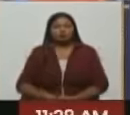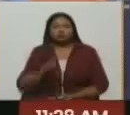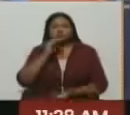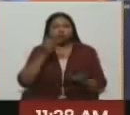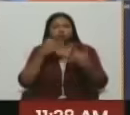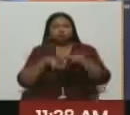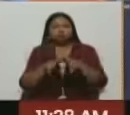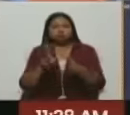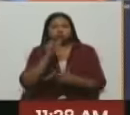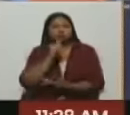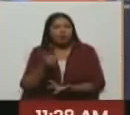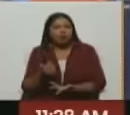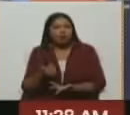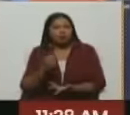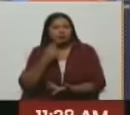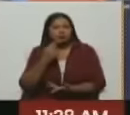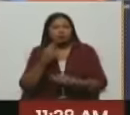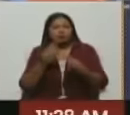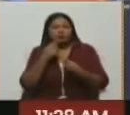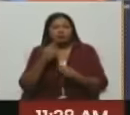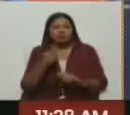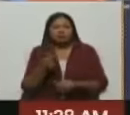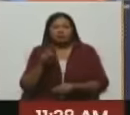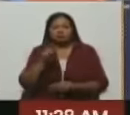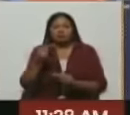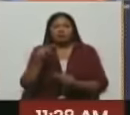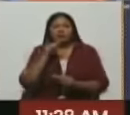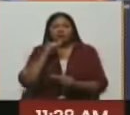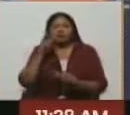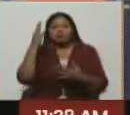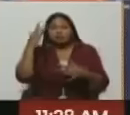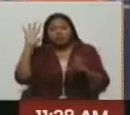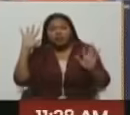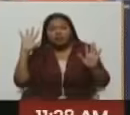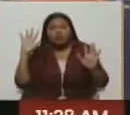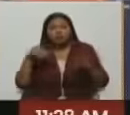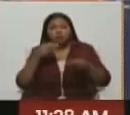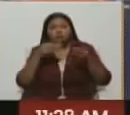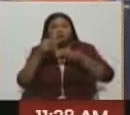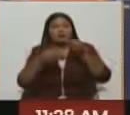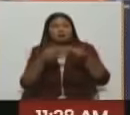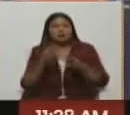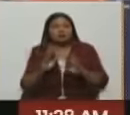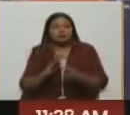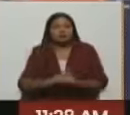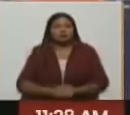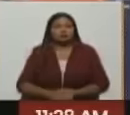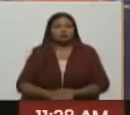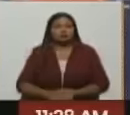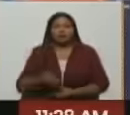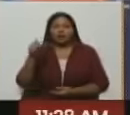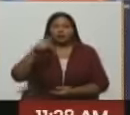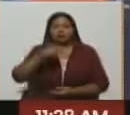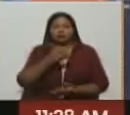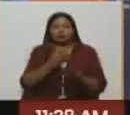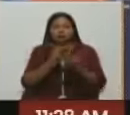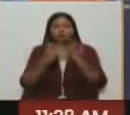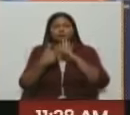involucrada, como diciendo, ¿quién sabe cómo van a ser? Pues aquí está la